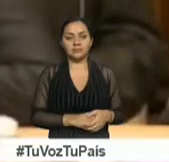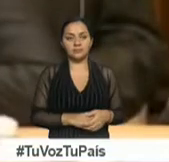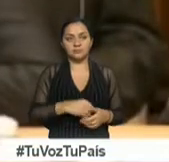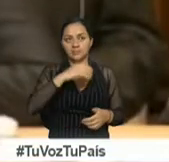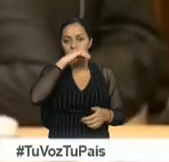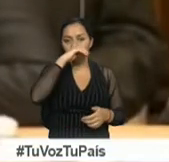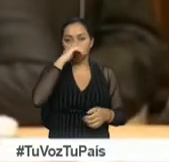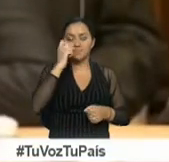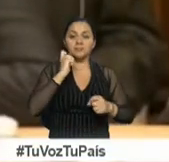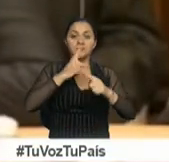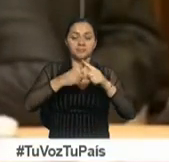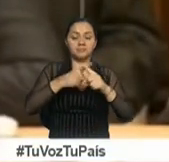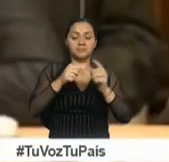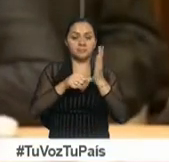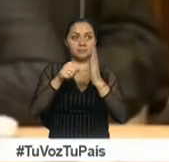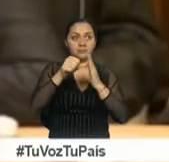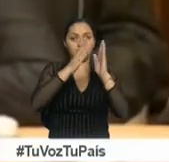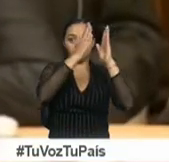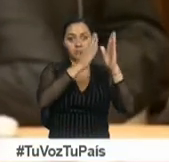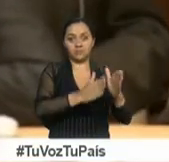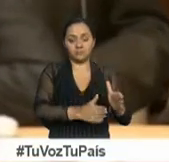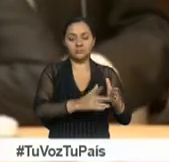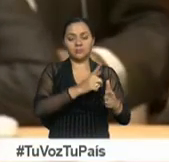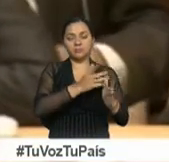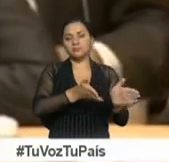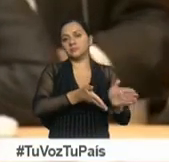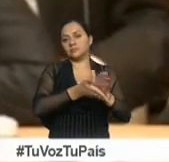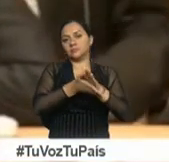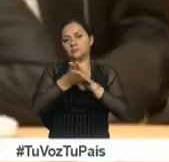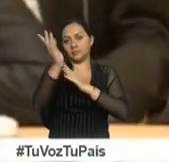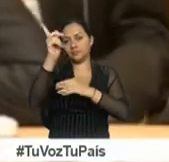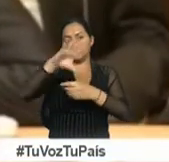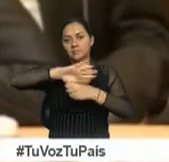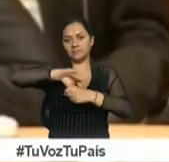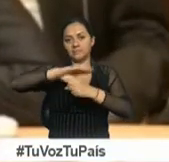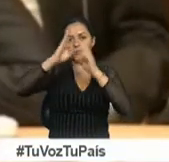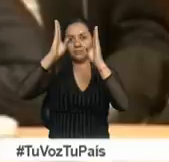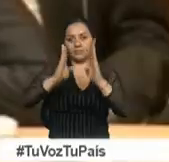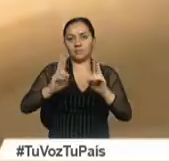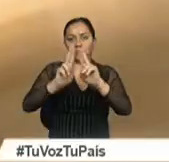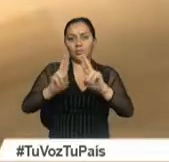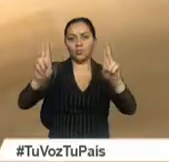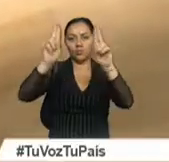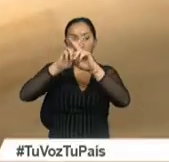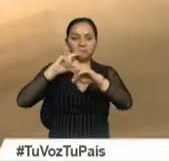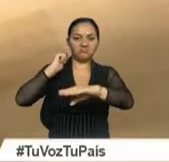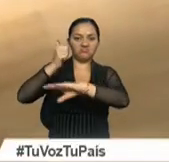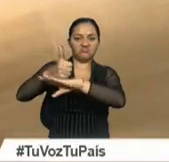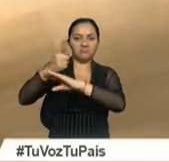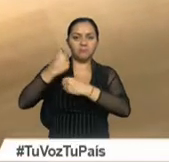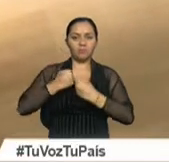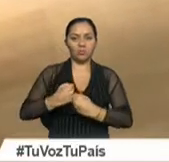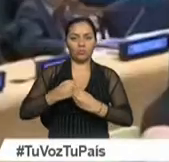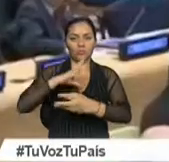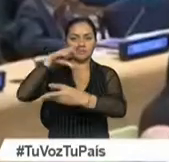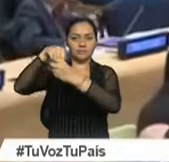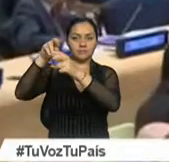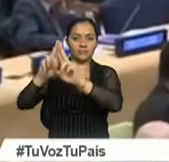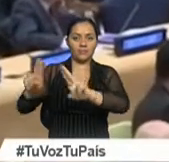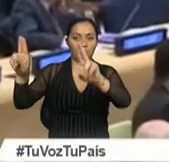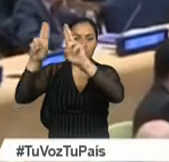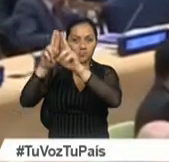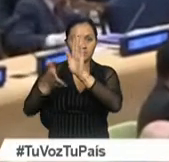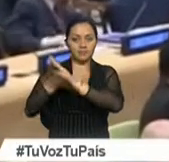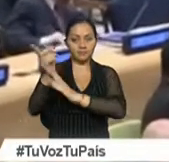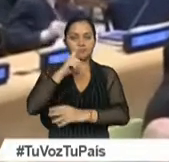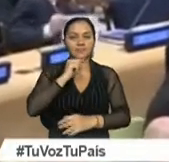ex canciller Guillaume Long fue designado como embajador extraordinario y plenipotenciario de Ecuador ante la Organización de Naciones Unidas en